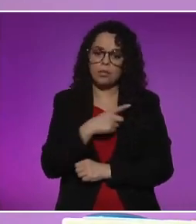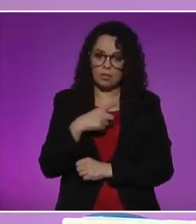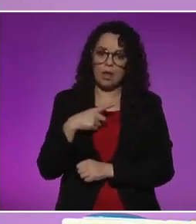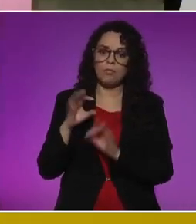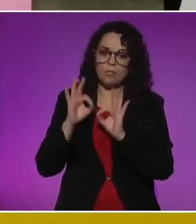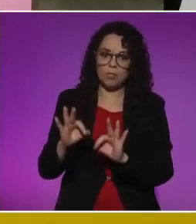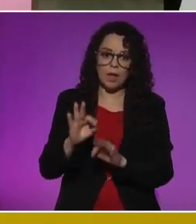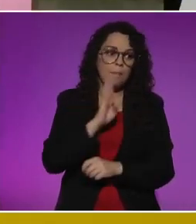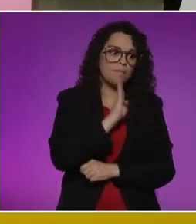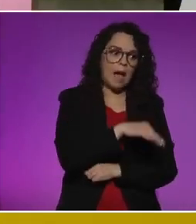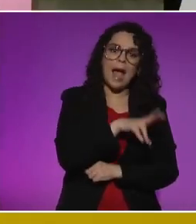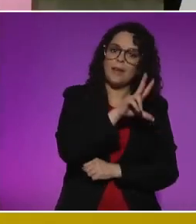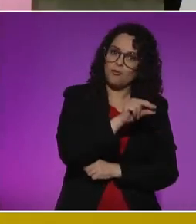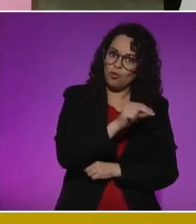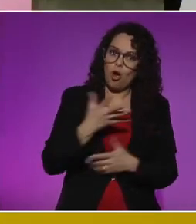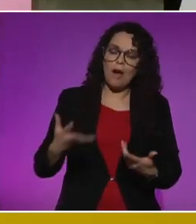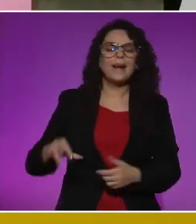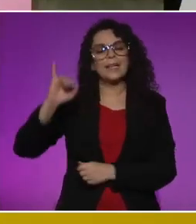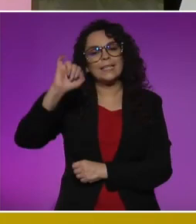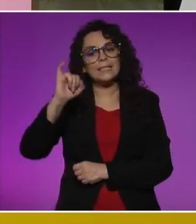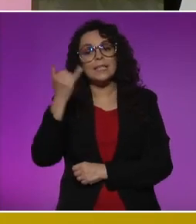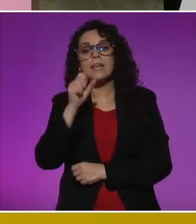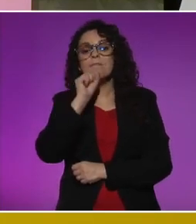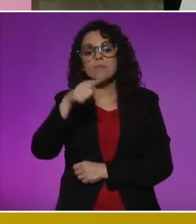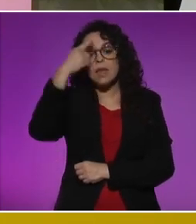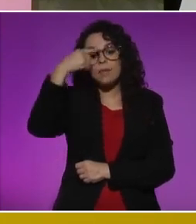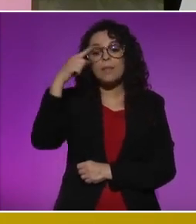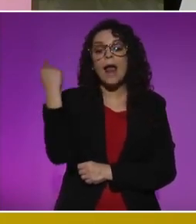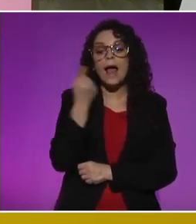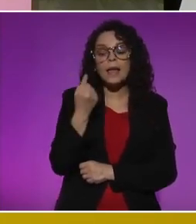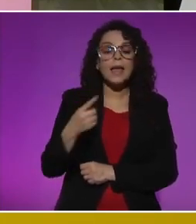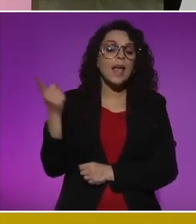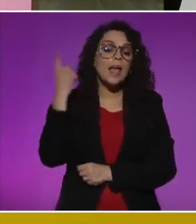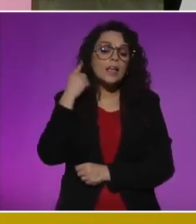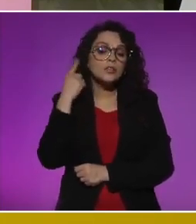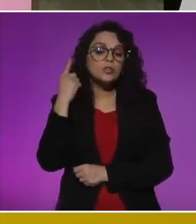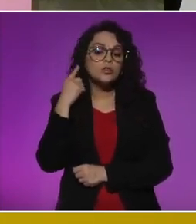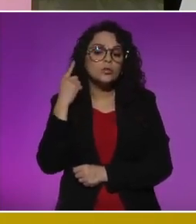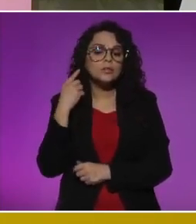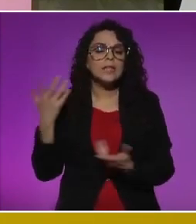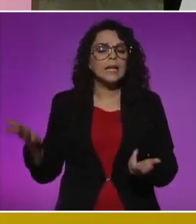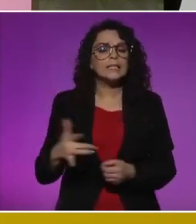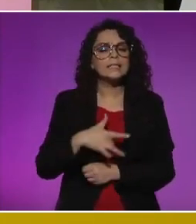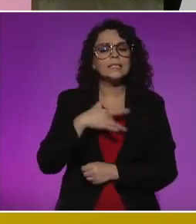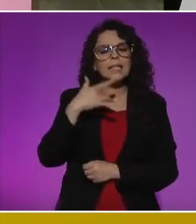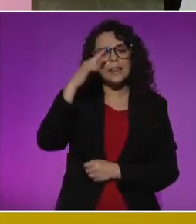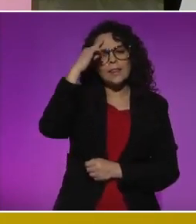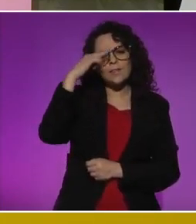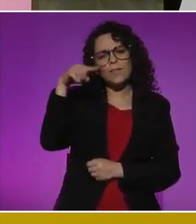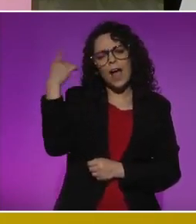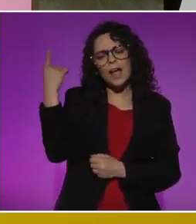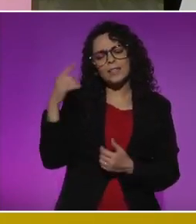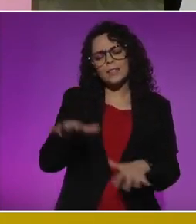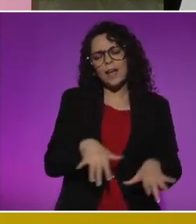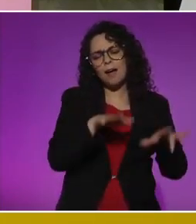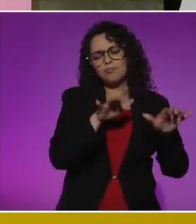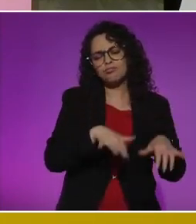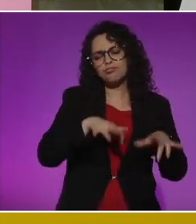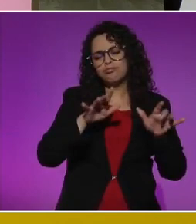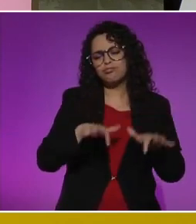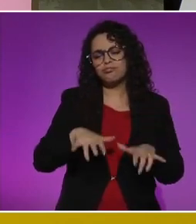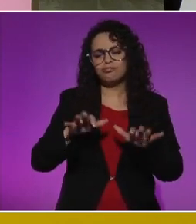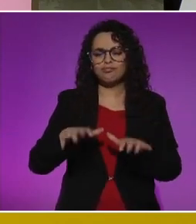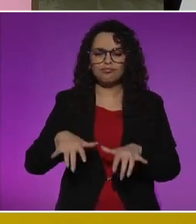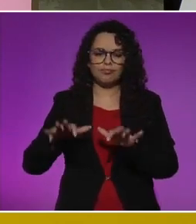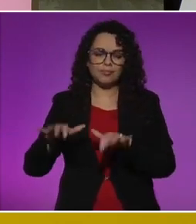¡Sí! Y también para que suene con despreocupada facilidad. Sí, como